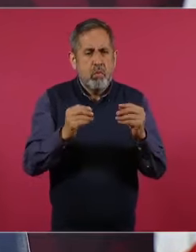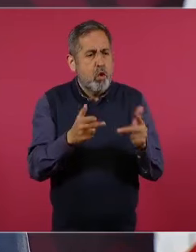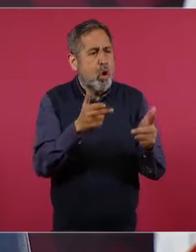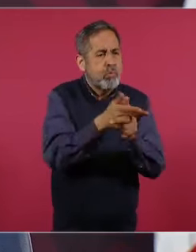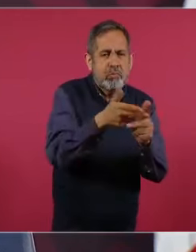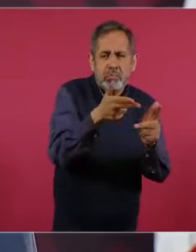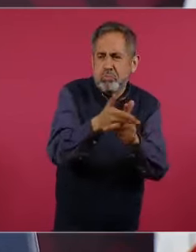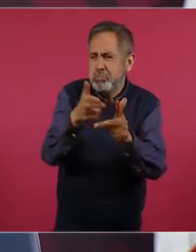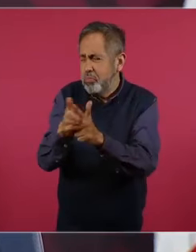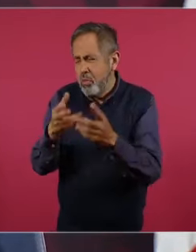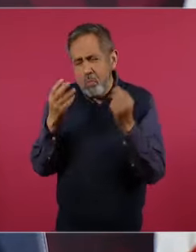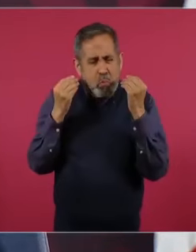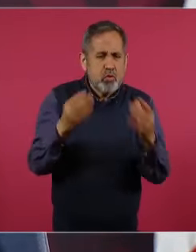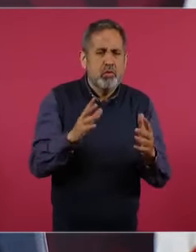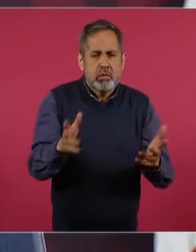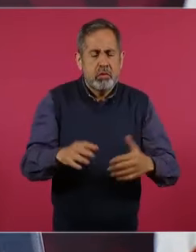homicidios.